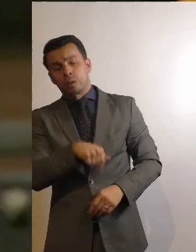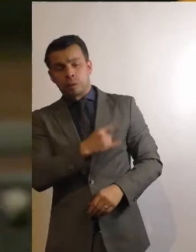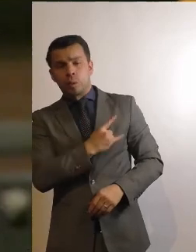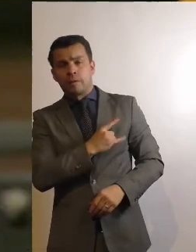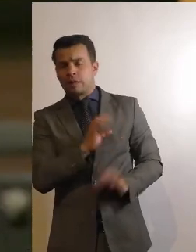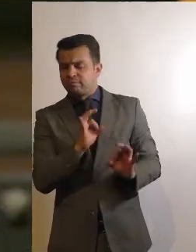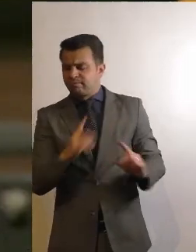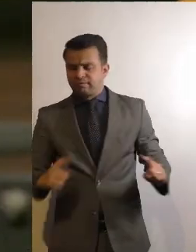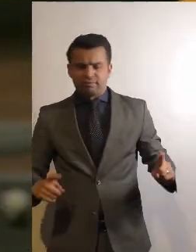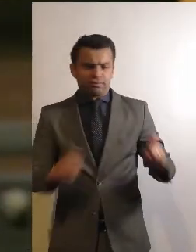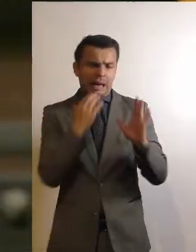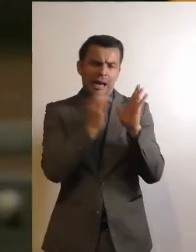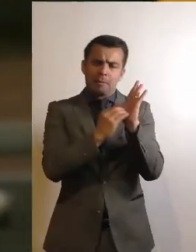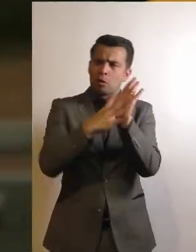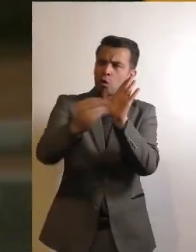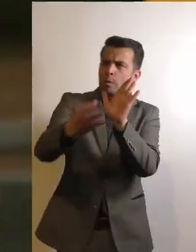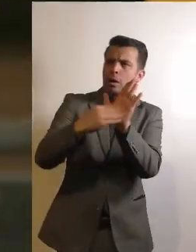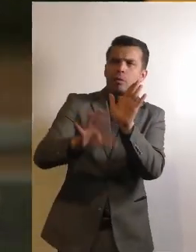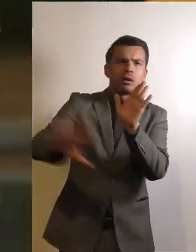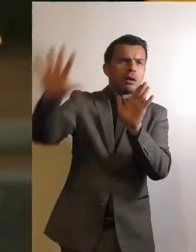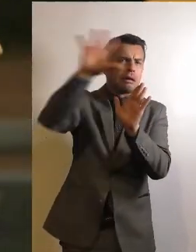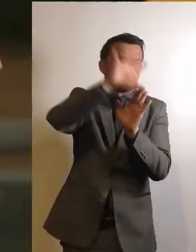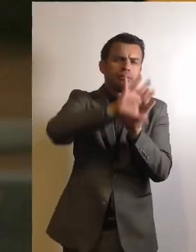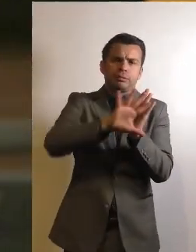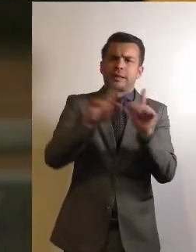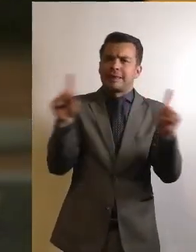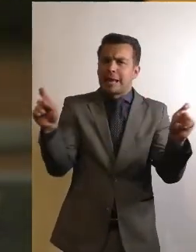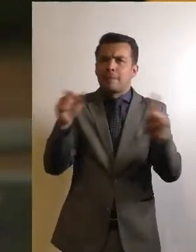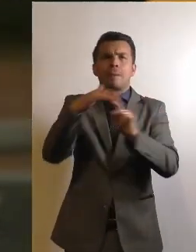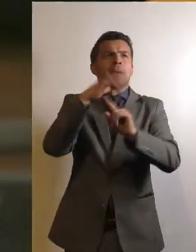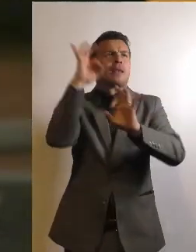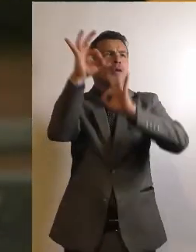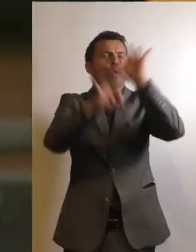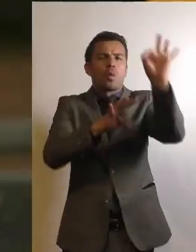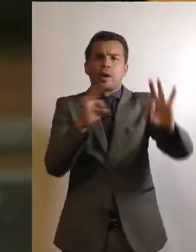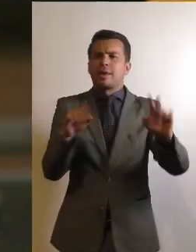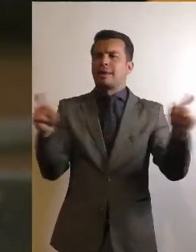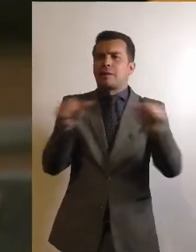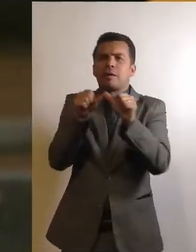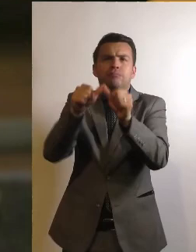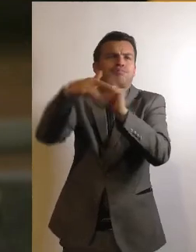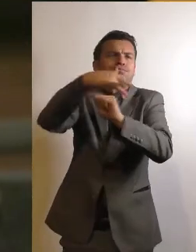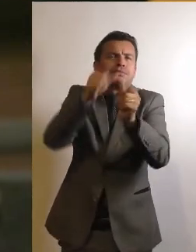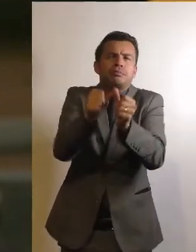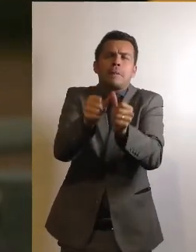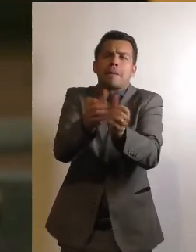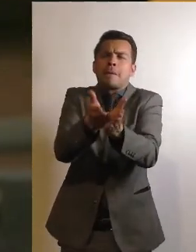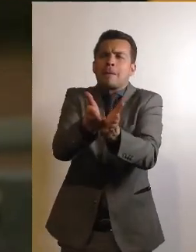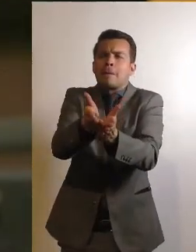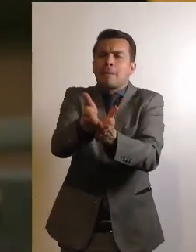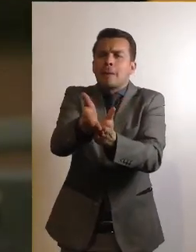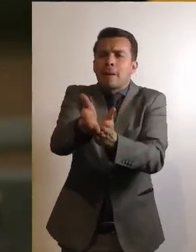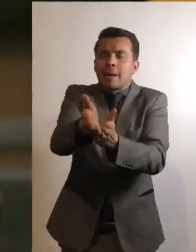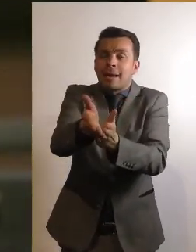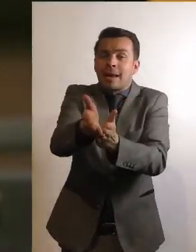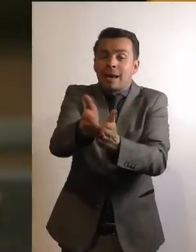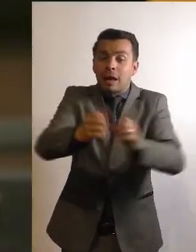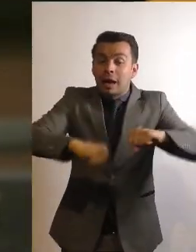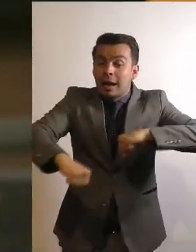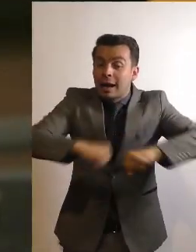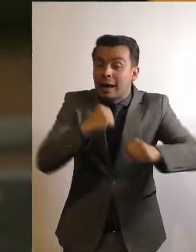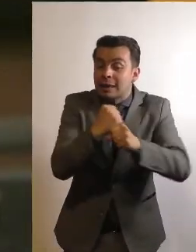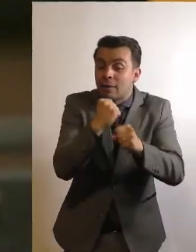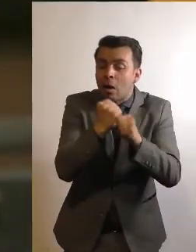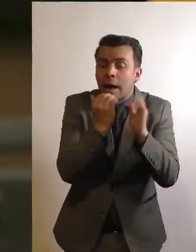excelencia ambiental y sostenibilidad con el ejemplo, entonces los estudiantes van a aprender mucho